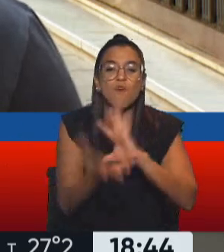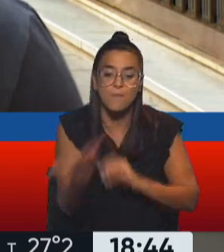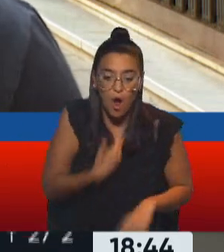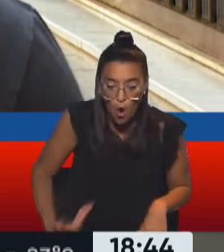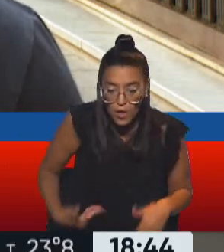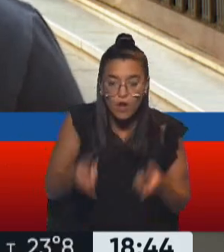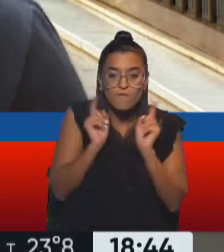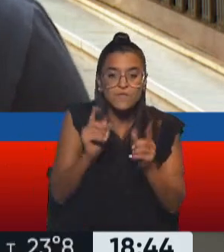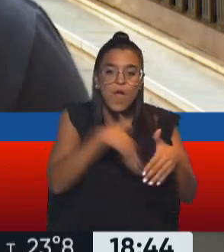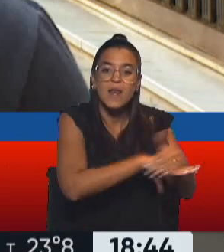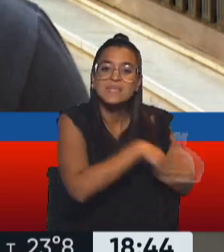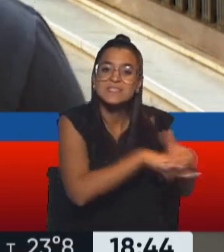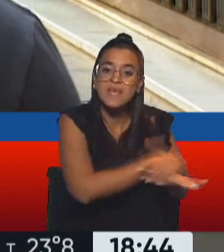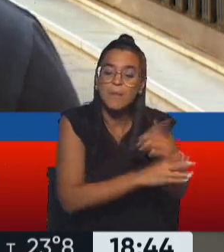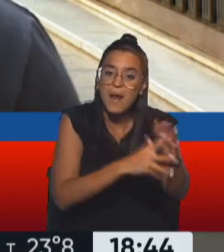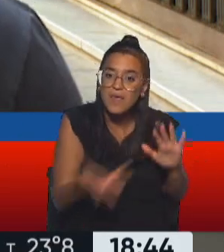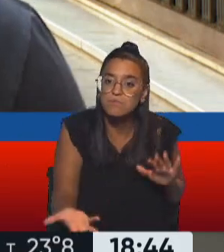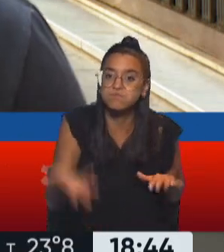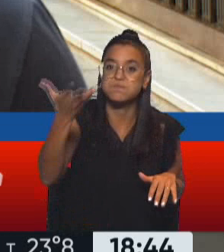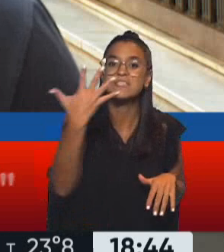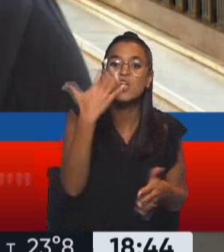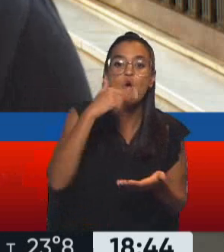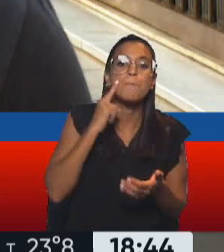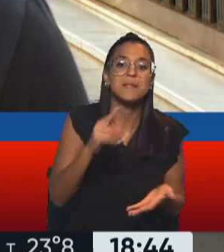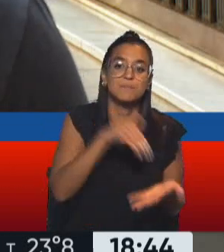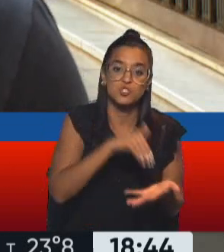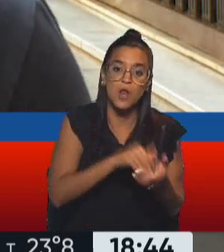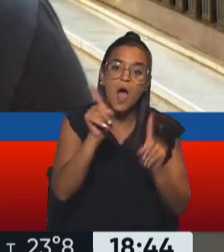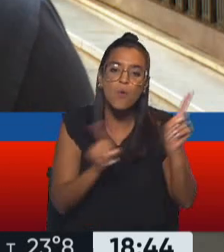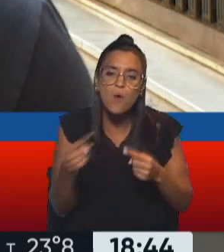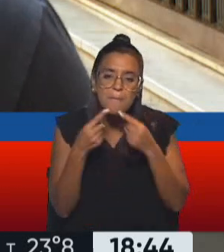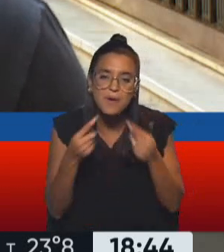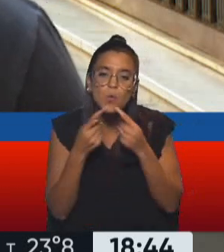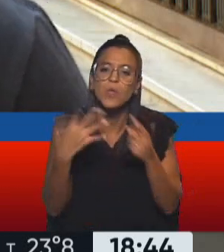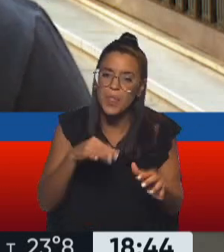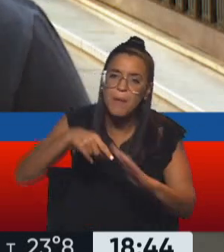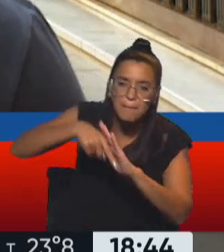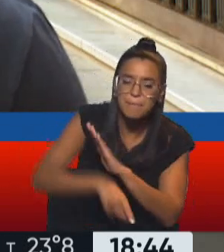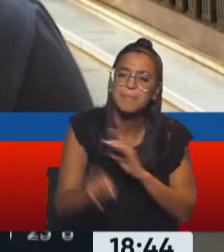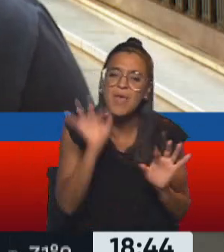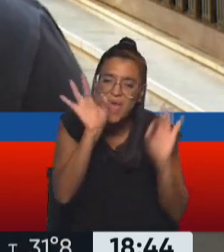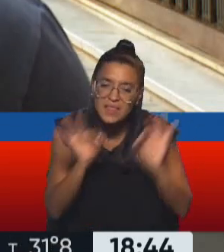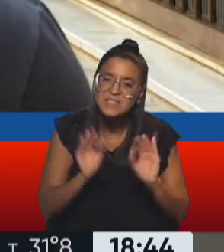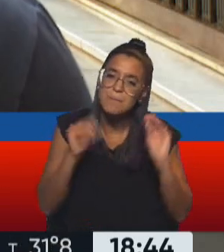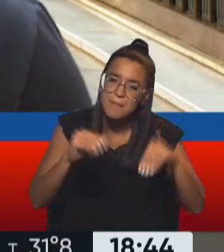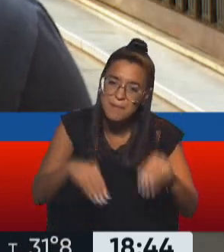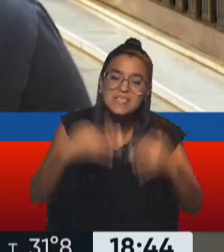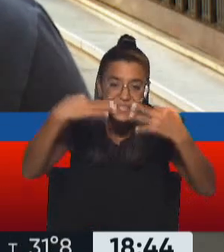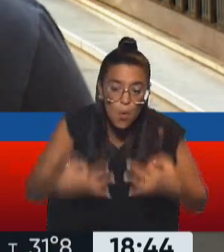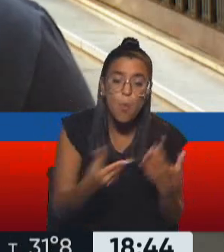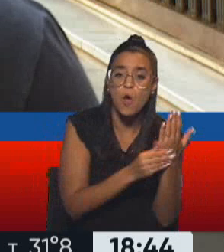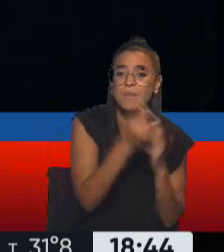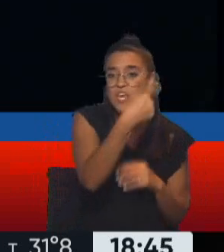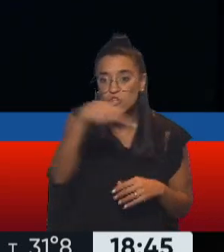para sostener las reservas, para que crezcan en 5.000 millones. Esas son algunas de las preguntas que hay que profundizar con más detalle, seguramente cuando el ministro